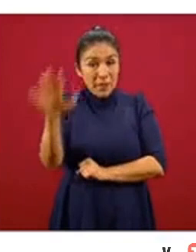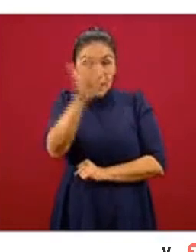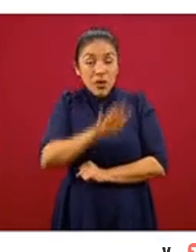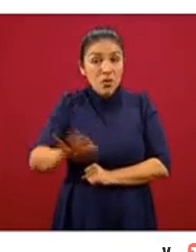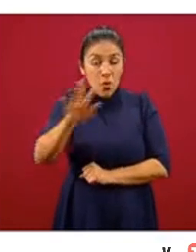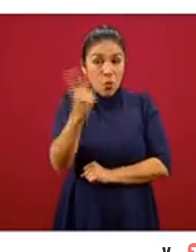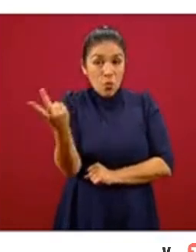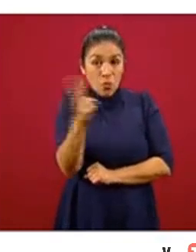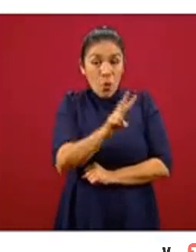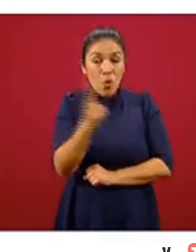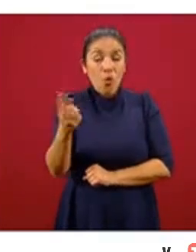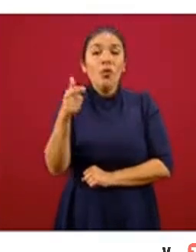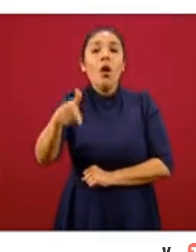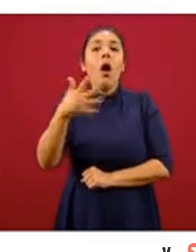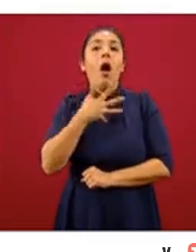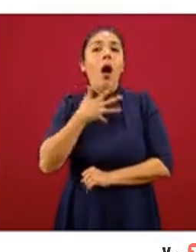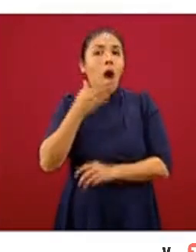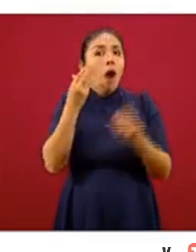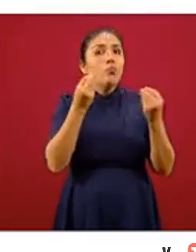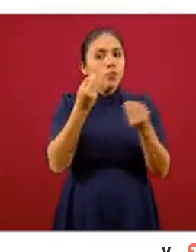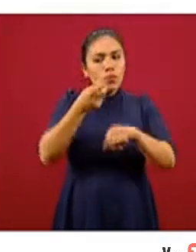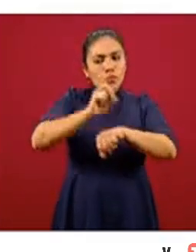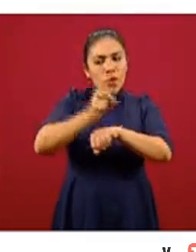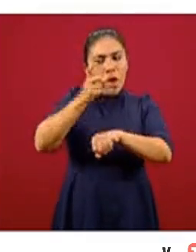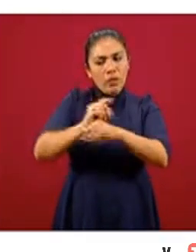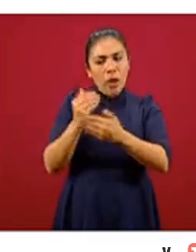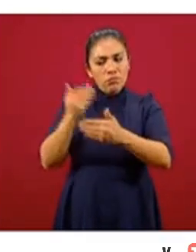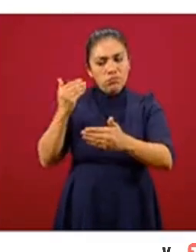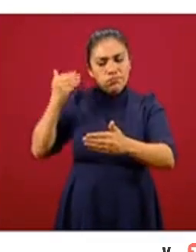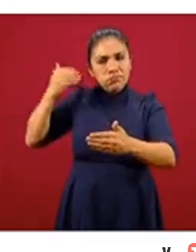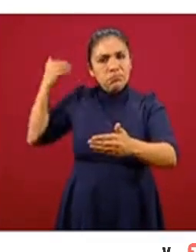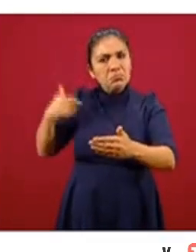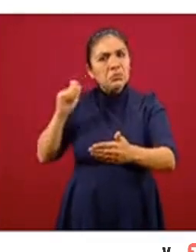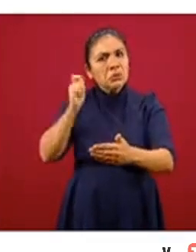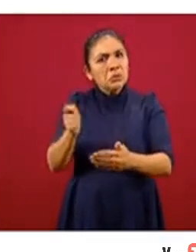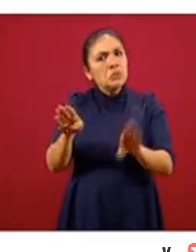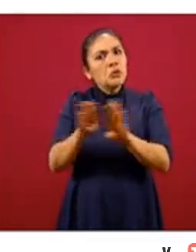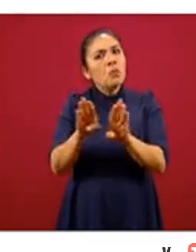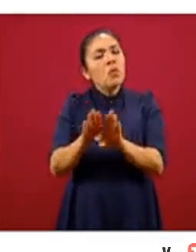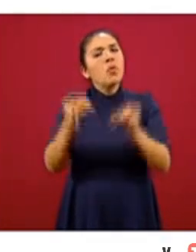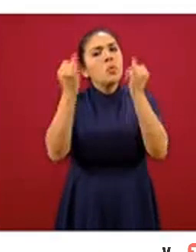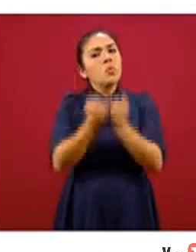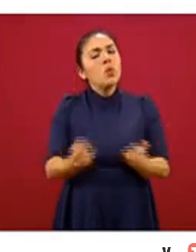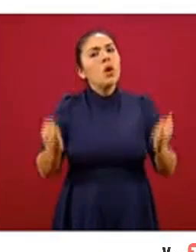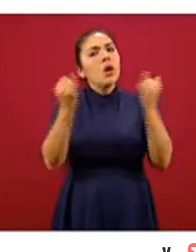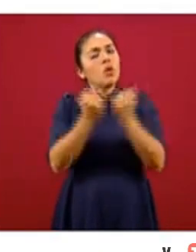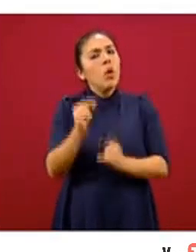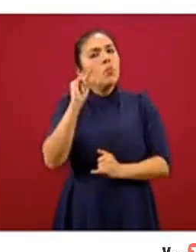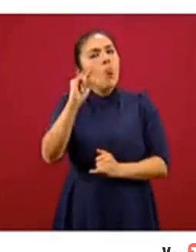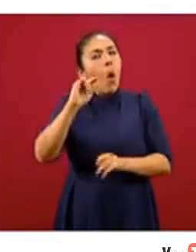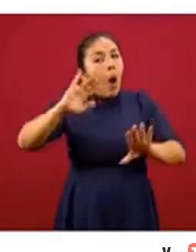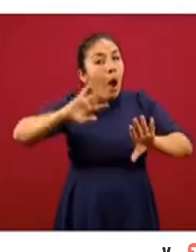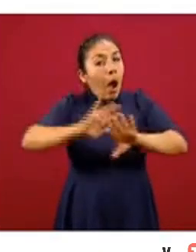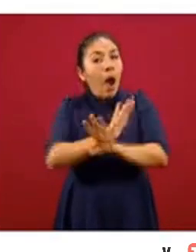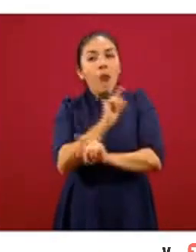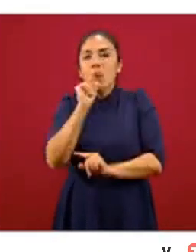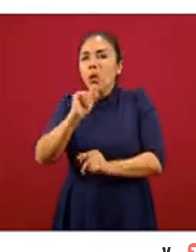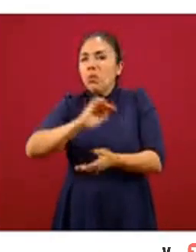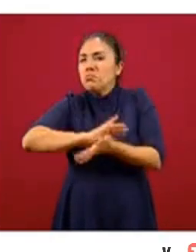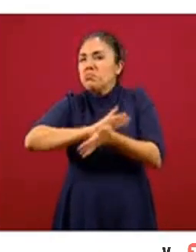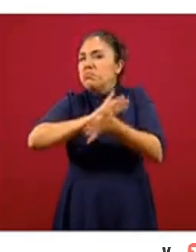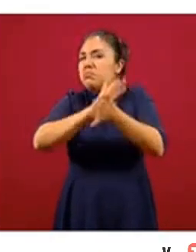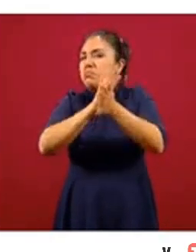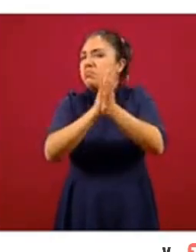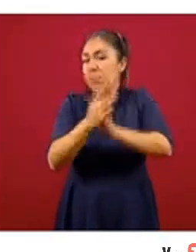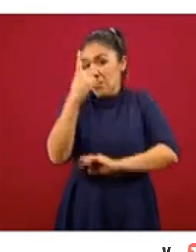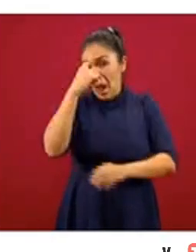del Valle, ya tenemos varios días que se mantiene de poco cambio, con poco cambio, la